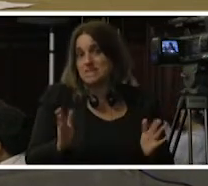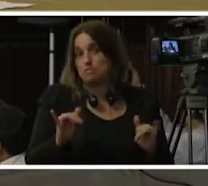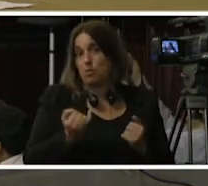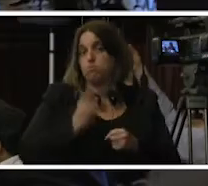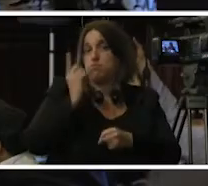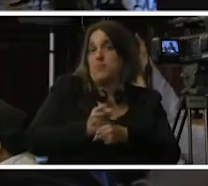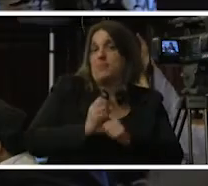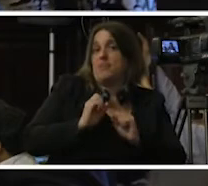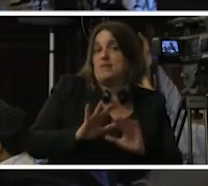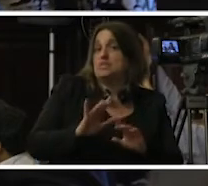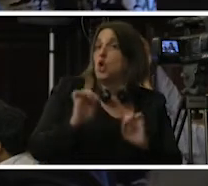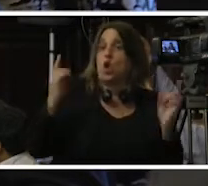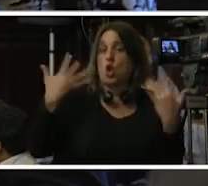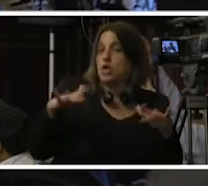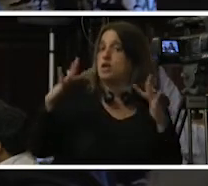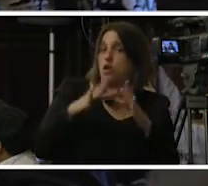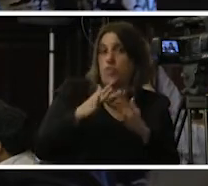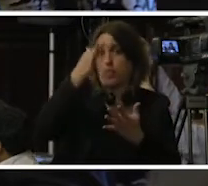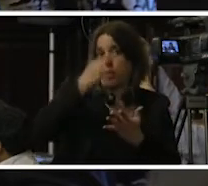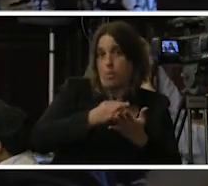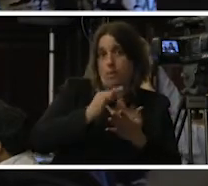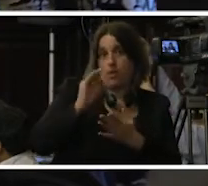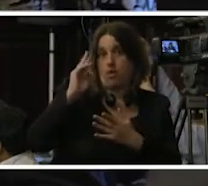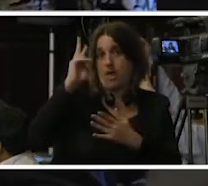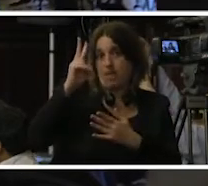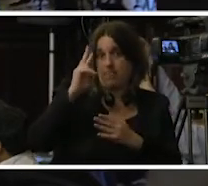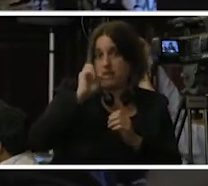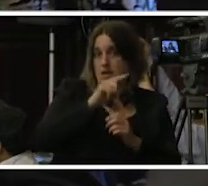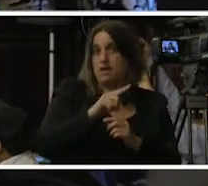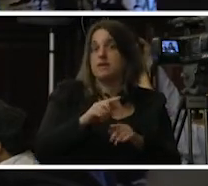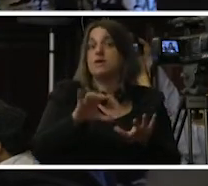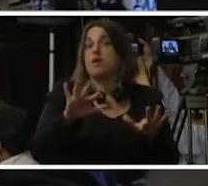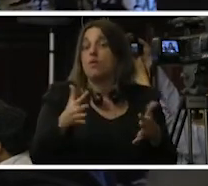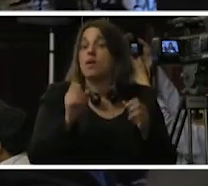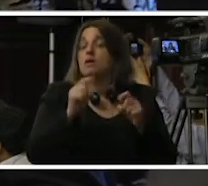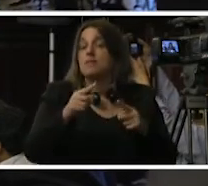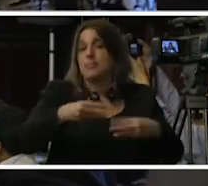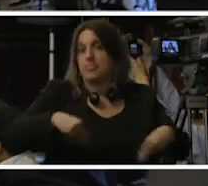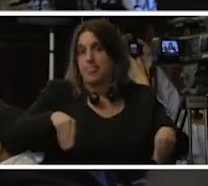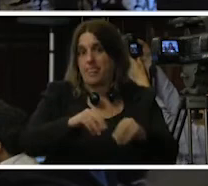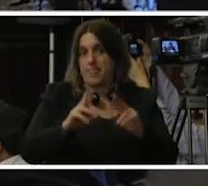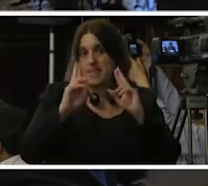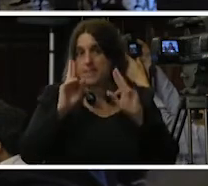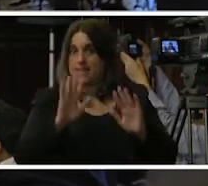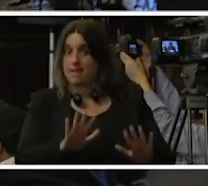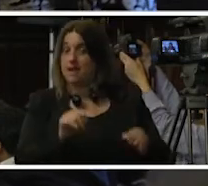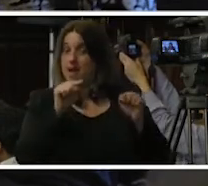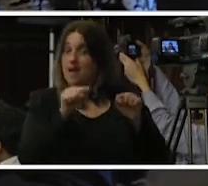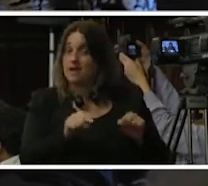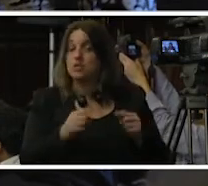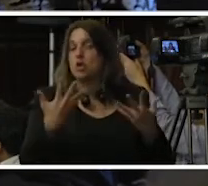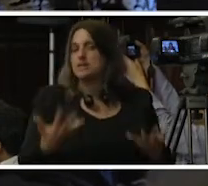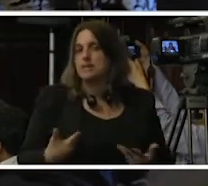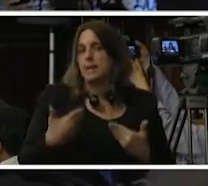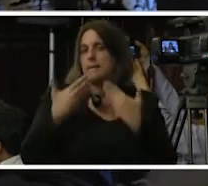autodeterminación de no contacto de los pueblos en aislamiento es justamente el territorio. Entonces, quisiera